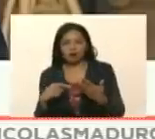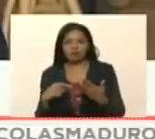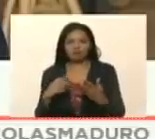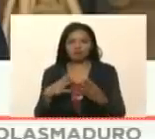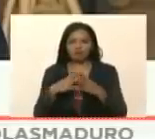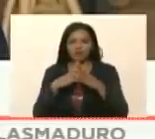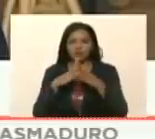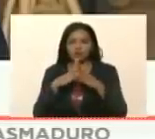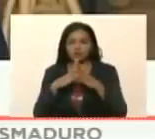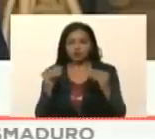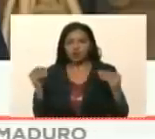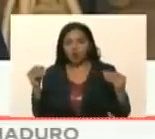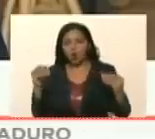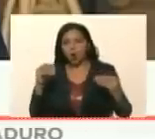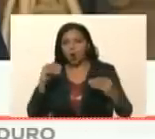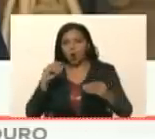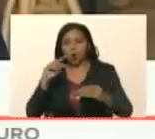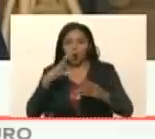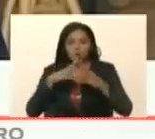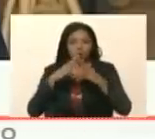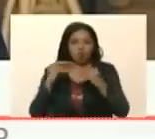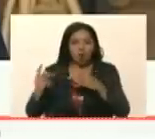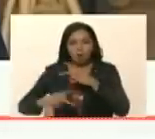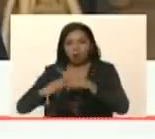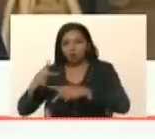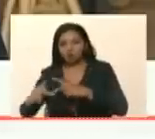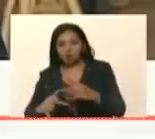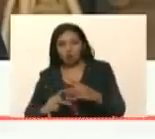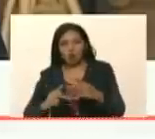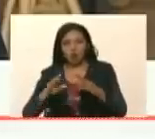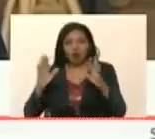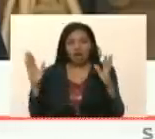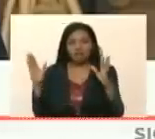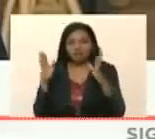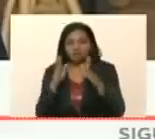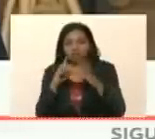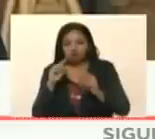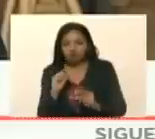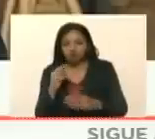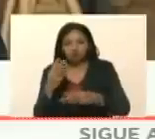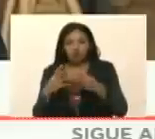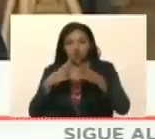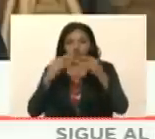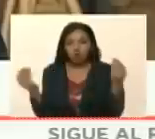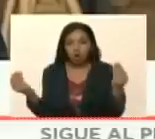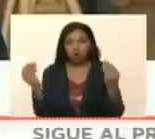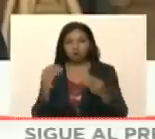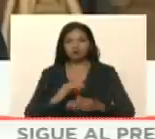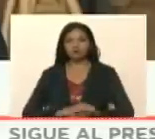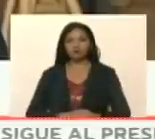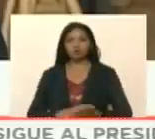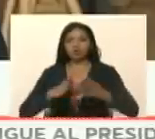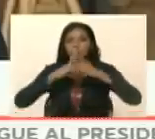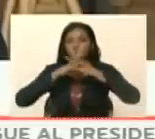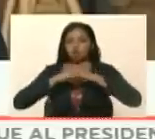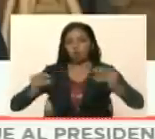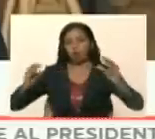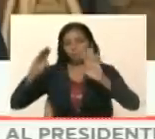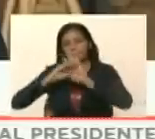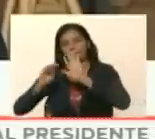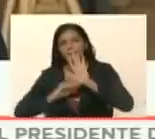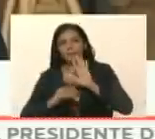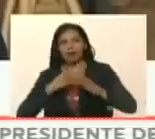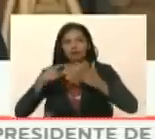campesinas, pequeños, medianos, grandes, pequeñitos, grandísimos, todos, de todas las